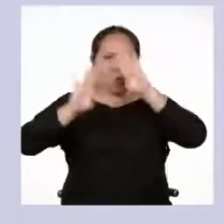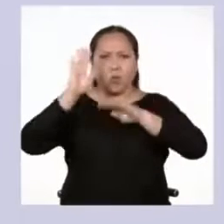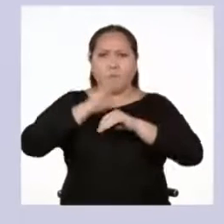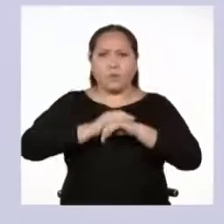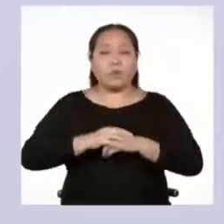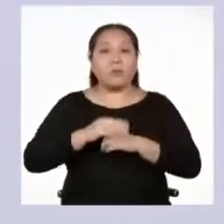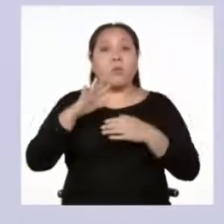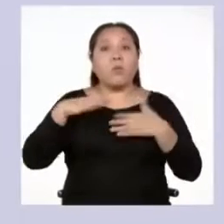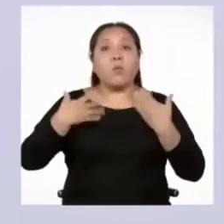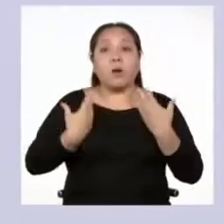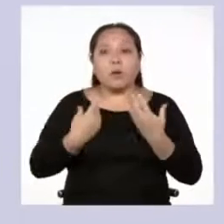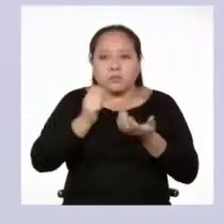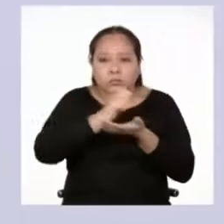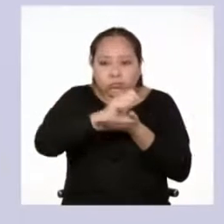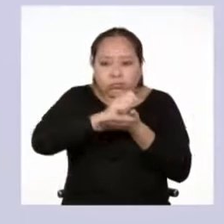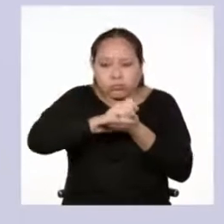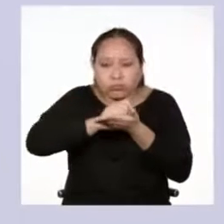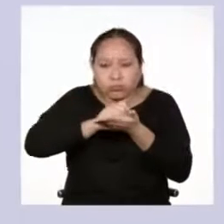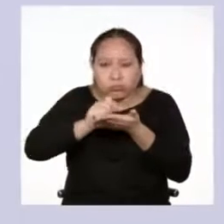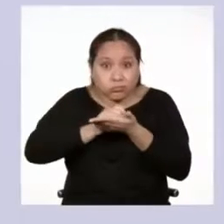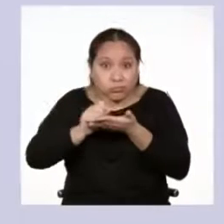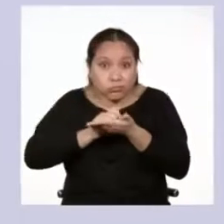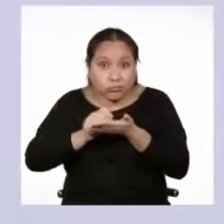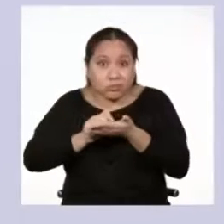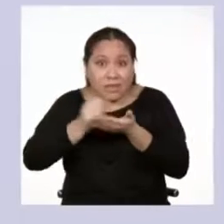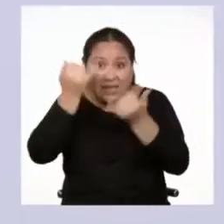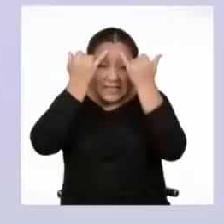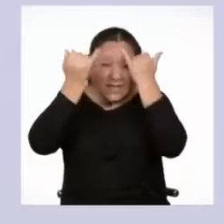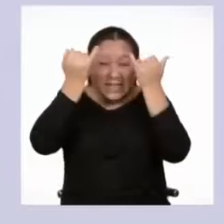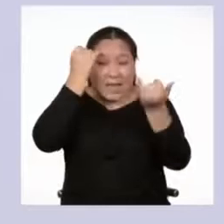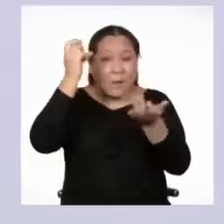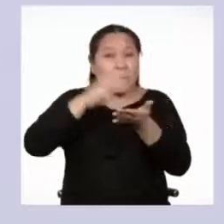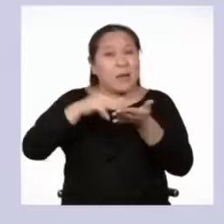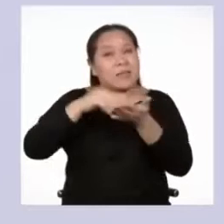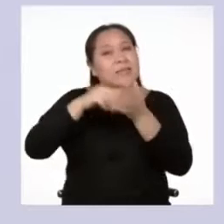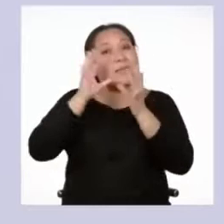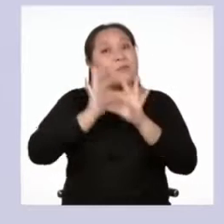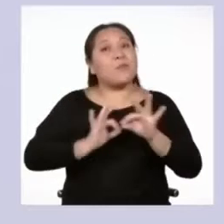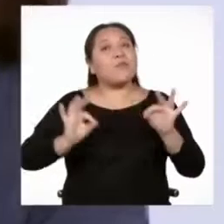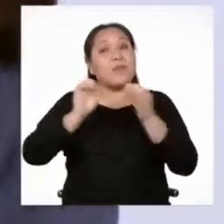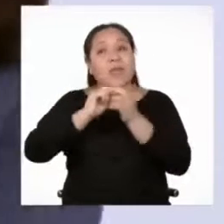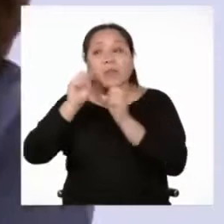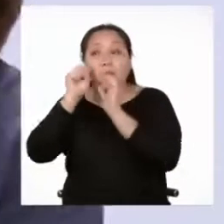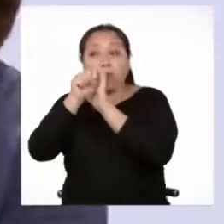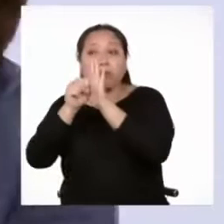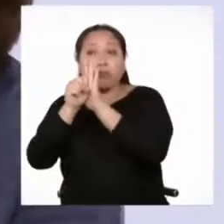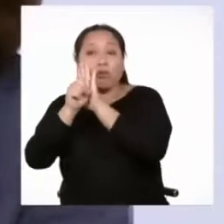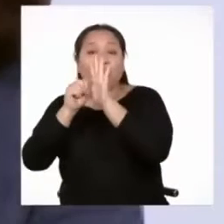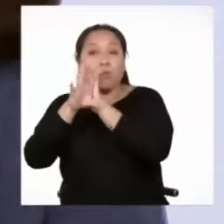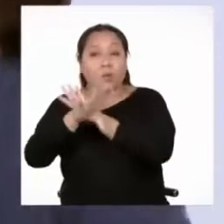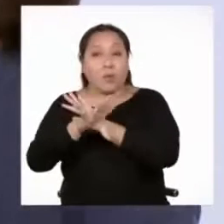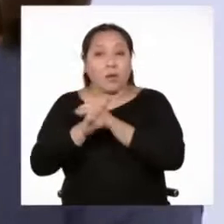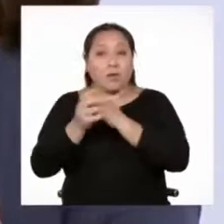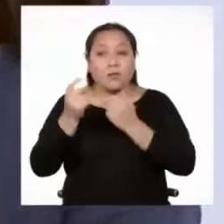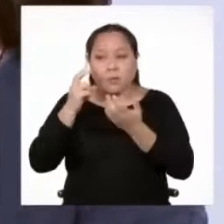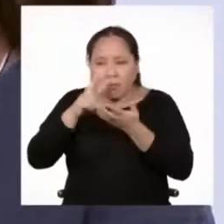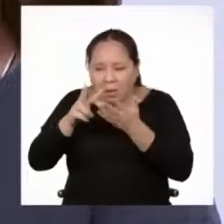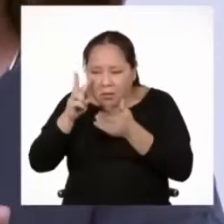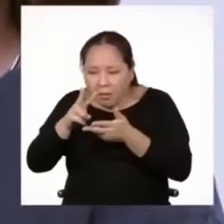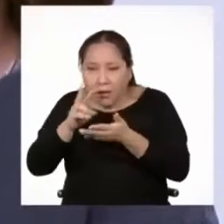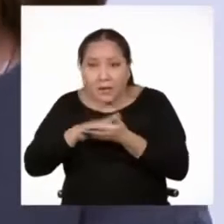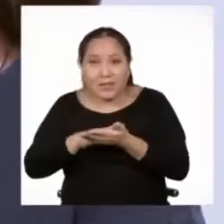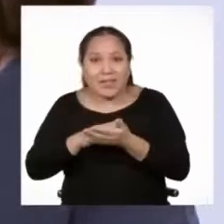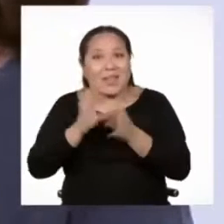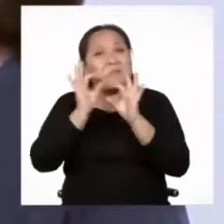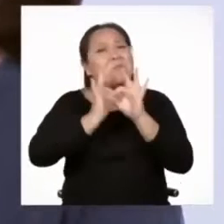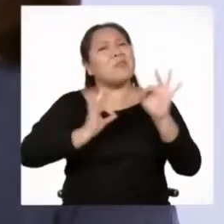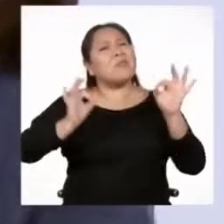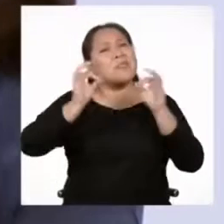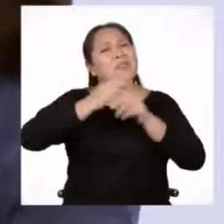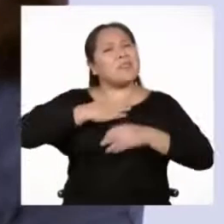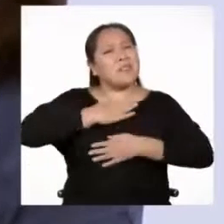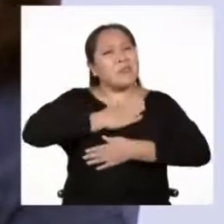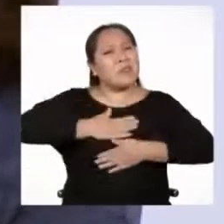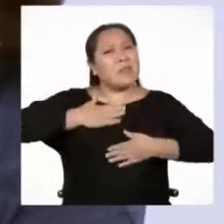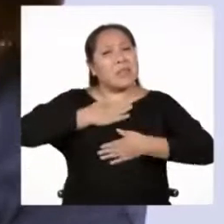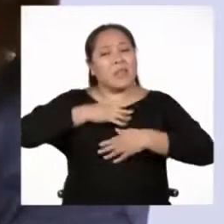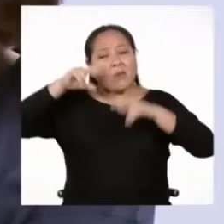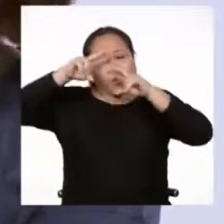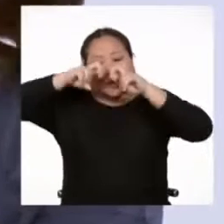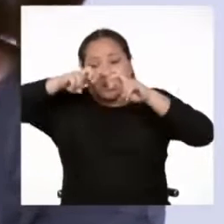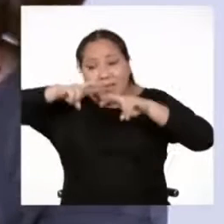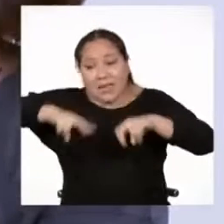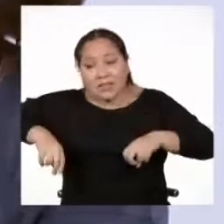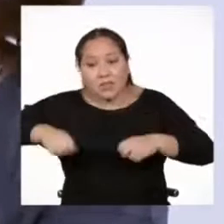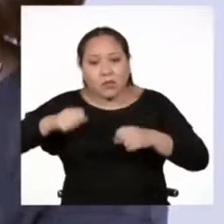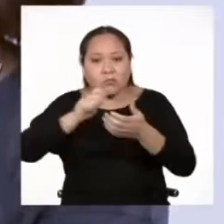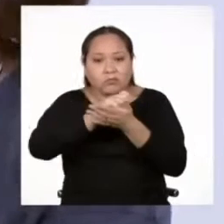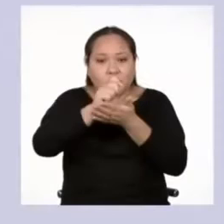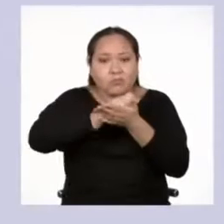Puedes revisar las anotaciones que hiciste sobre las ideas más importantes de los videos. Lo importante es que te diviertas investigando y elaborando tus propios